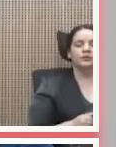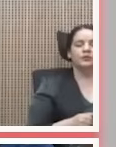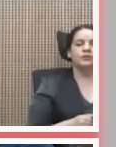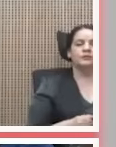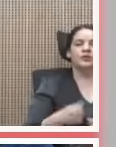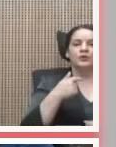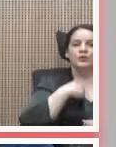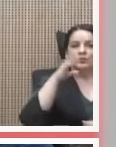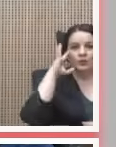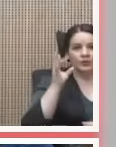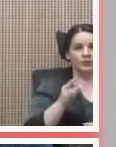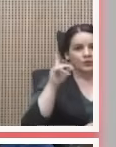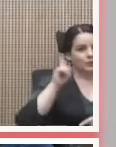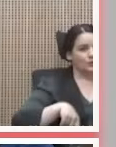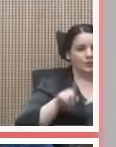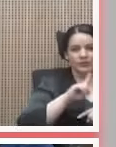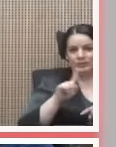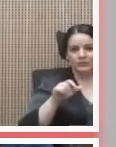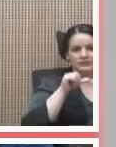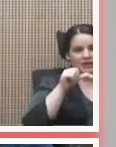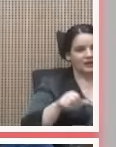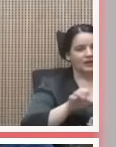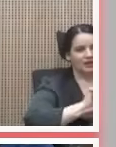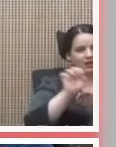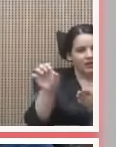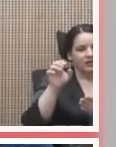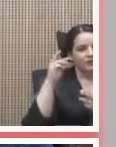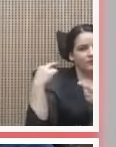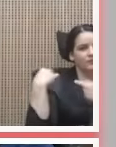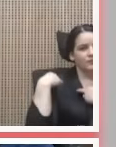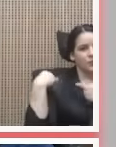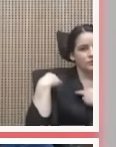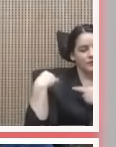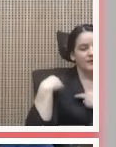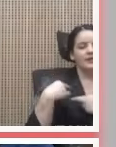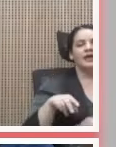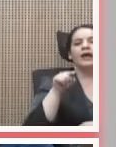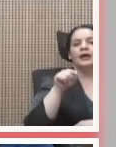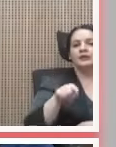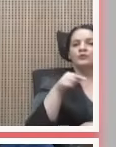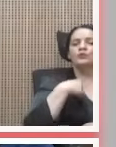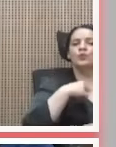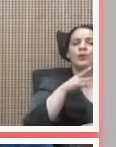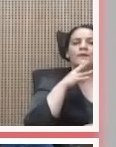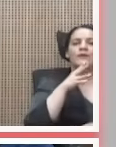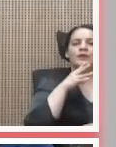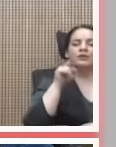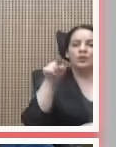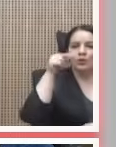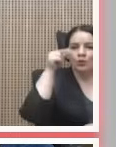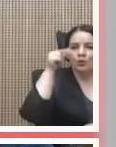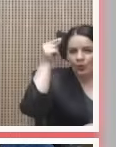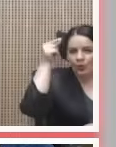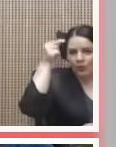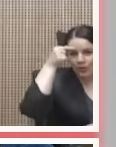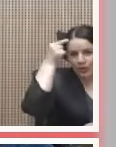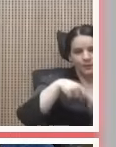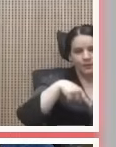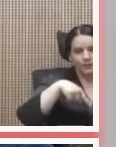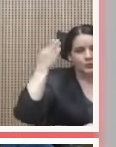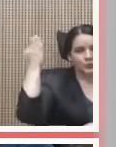Yo creo que no podemos seguir evadiendo las responsabilidades. Y ahí me estoy refiriendo al gobierno y a los discursos que hace